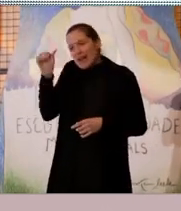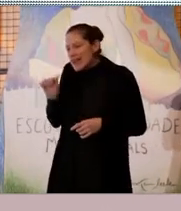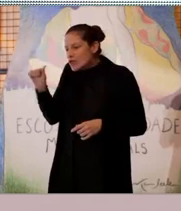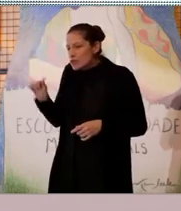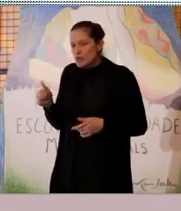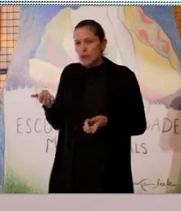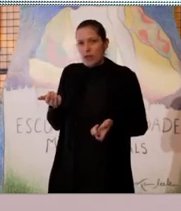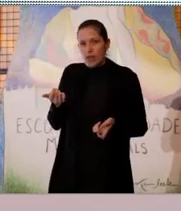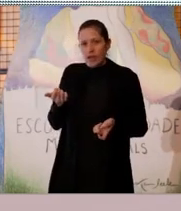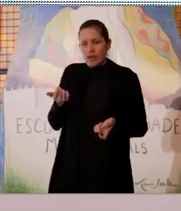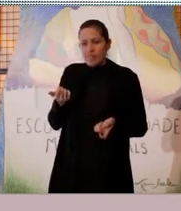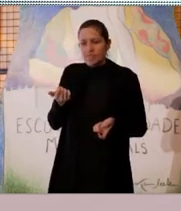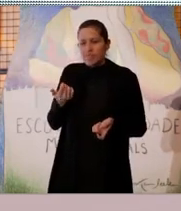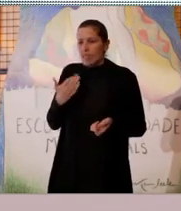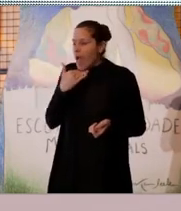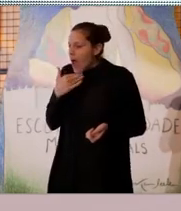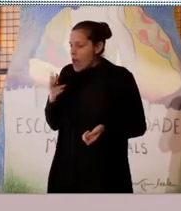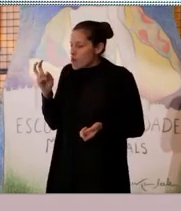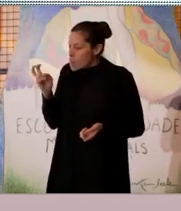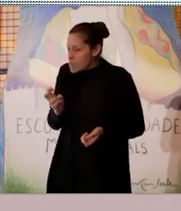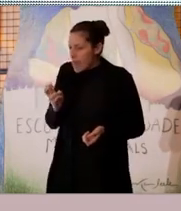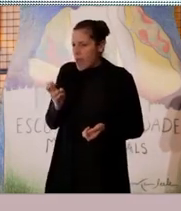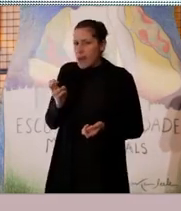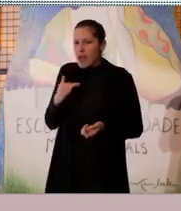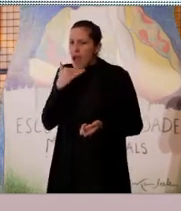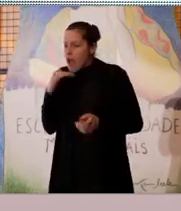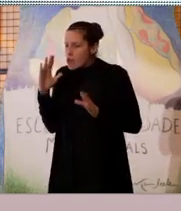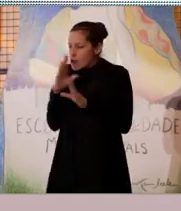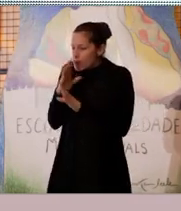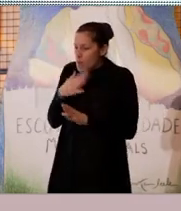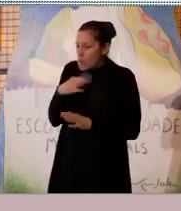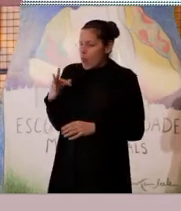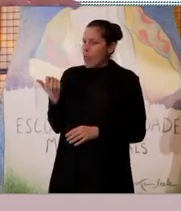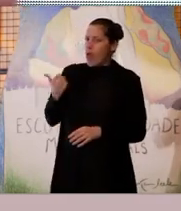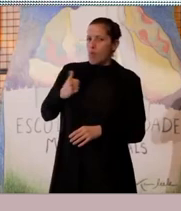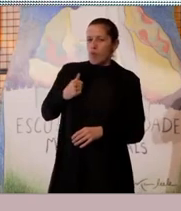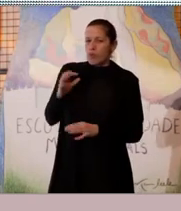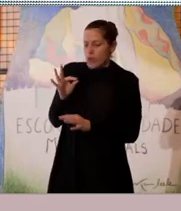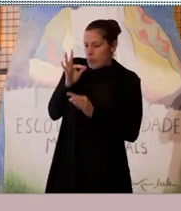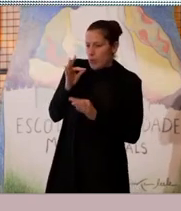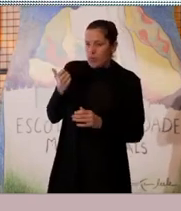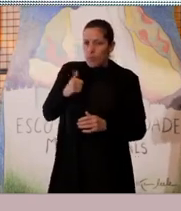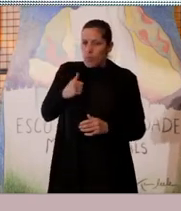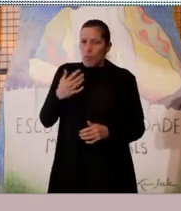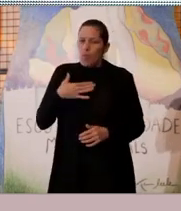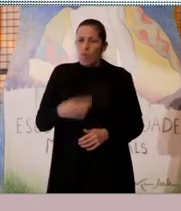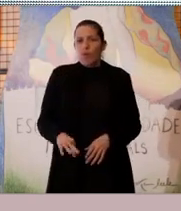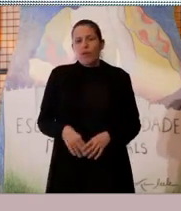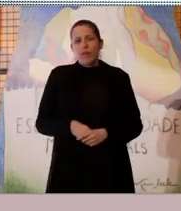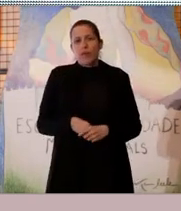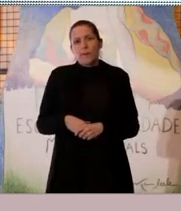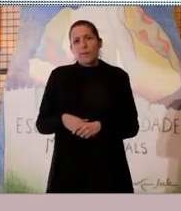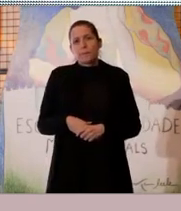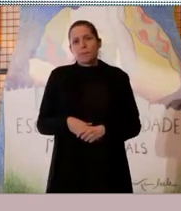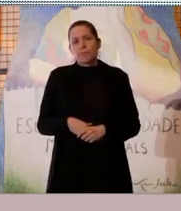valioso y que algo de lo que dicen que se esconde debajo de esas palabras se puede se puede aprovechar y se puede y se puede no